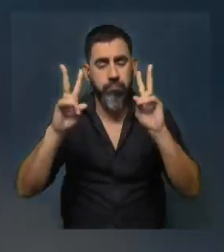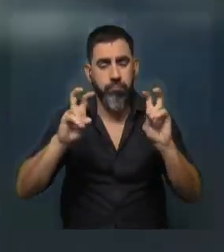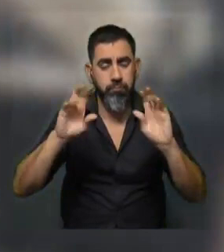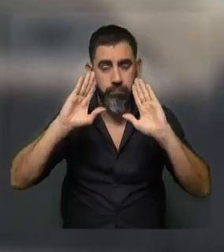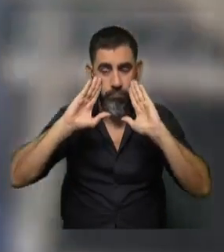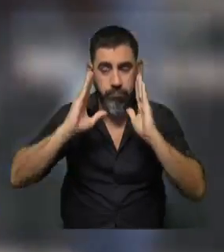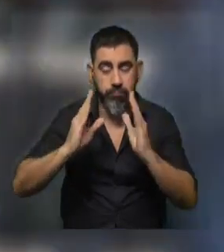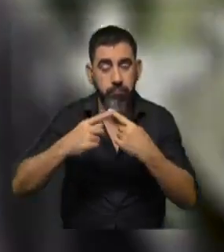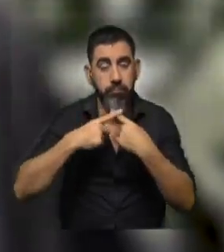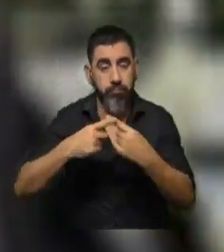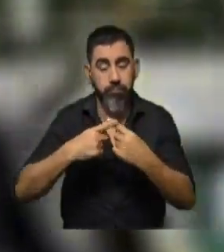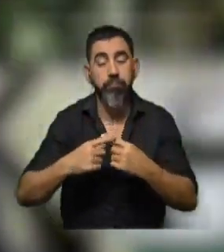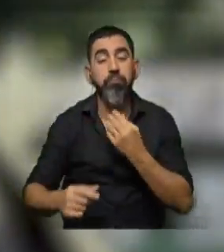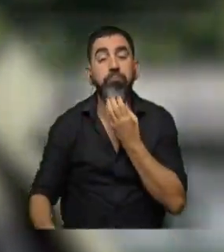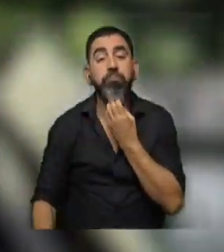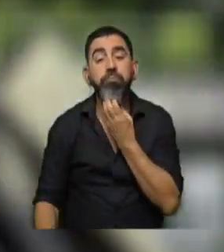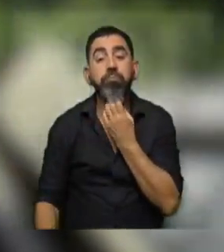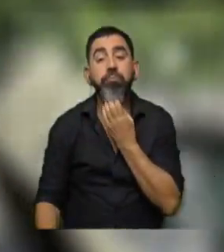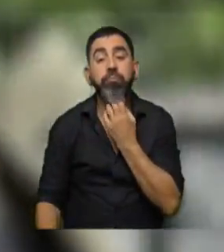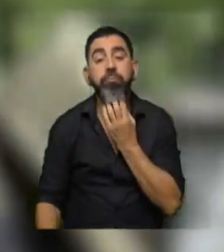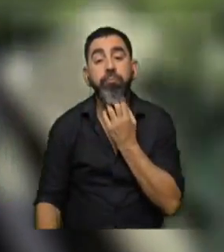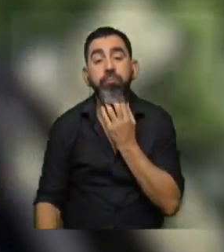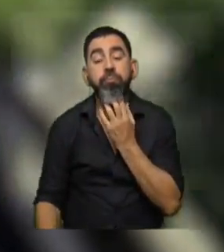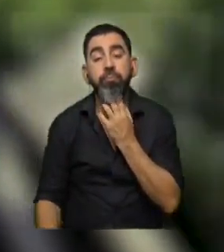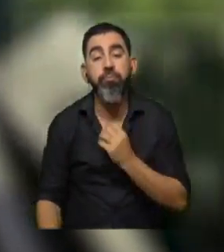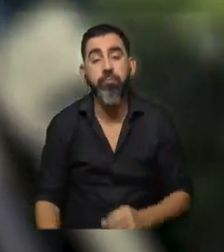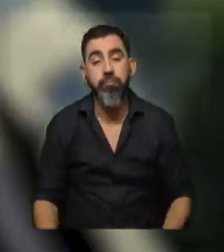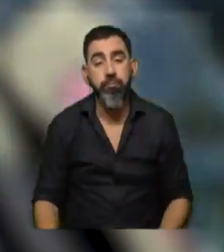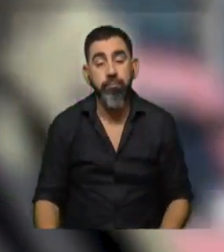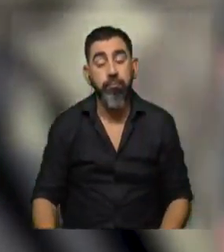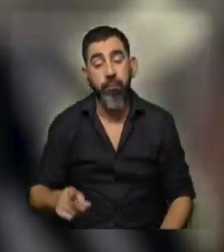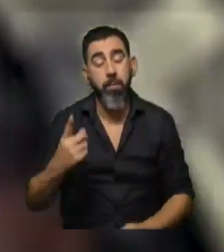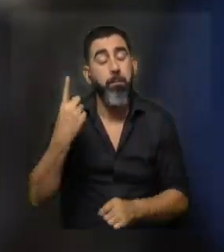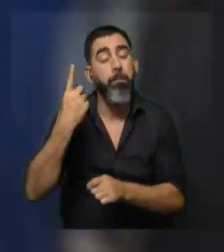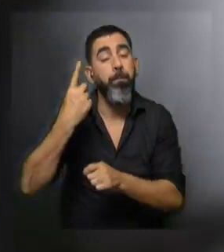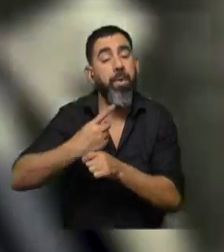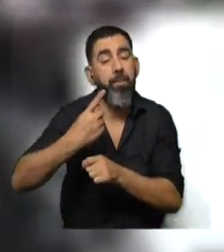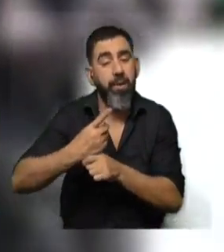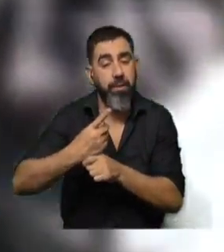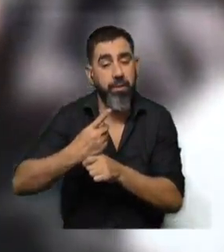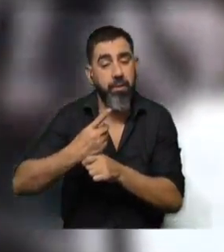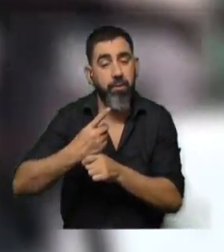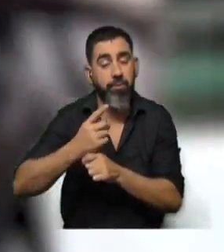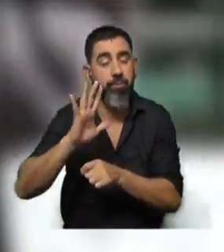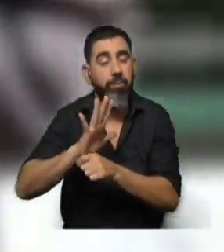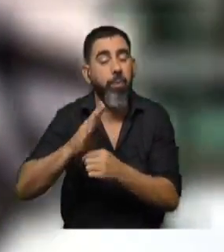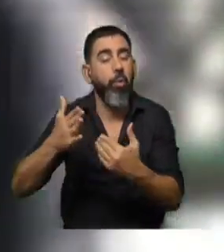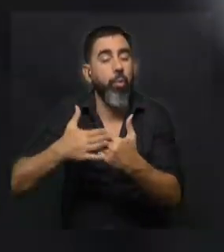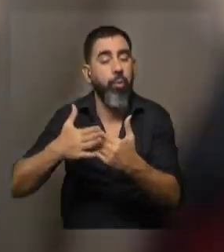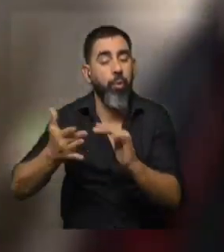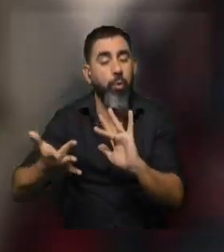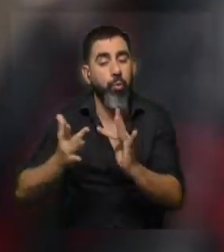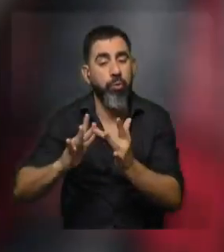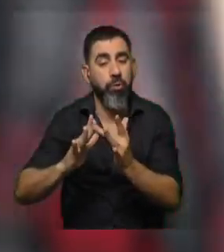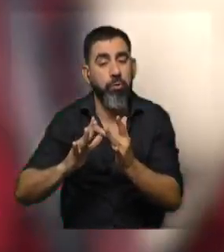para tratar este y en eso este fue como la primera este aproximación para trabajar